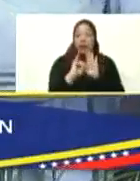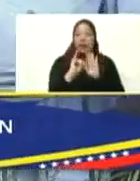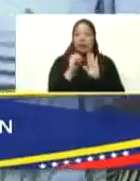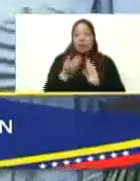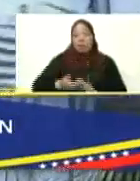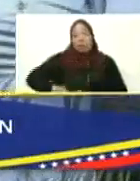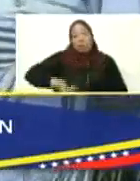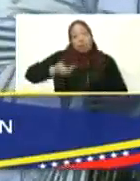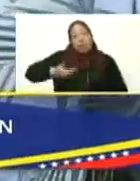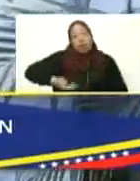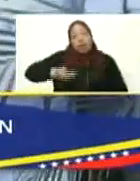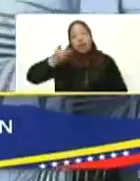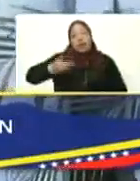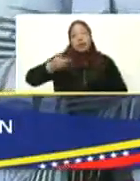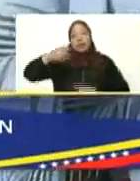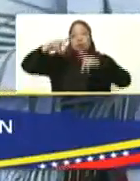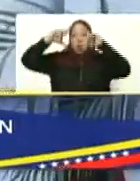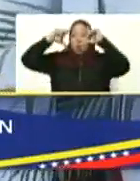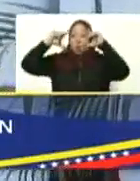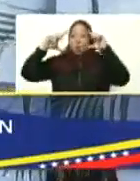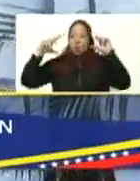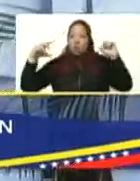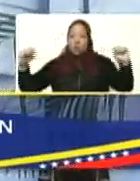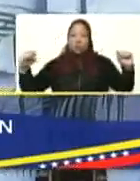de lo que debe ser una carrera profesional